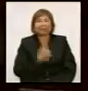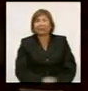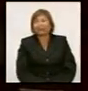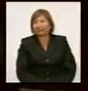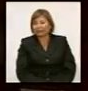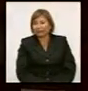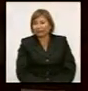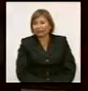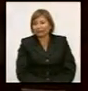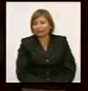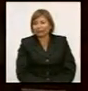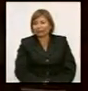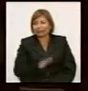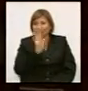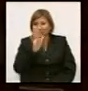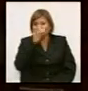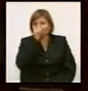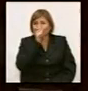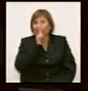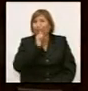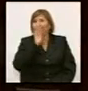Dije, aguanten nomás.